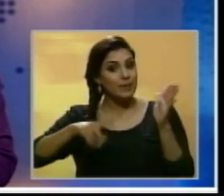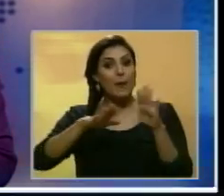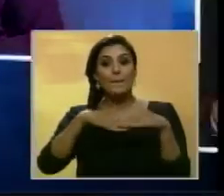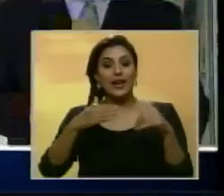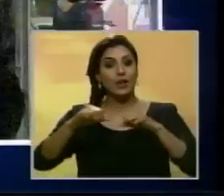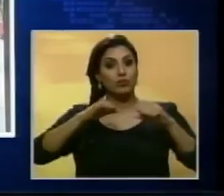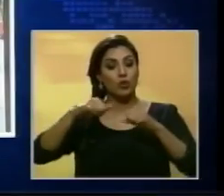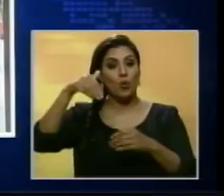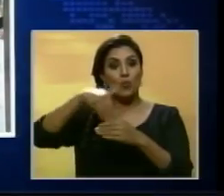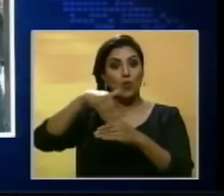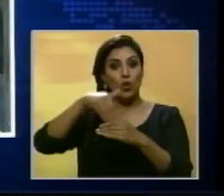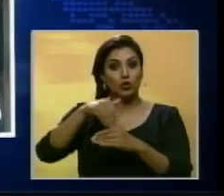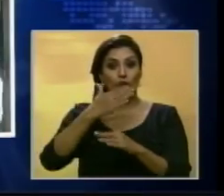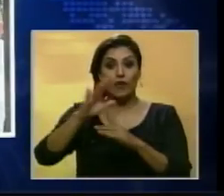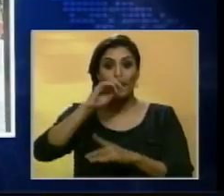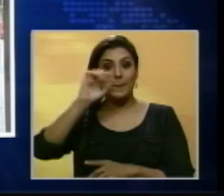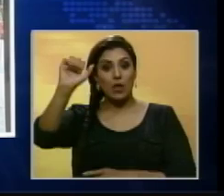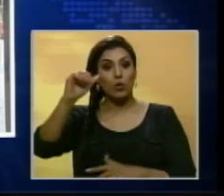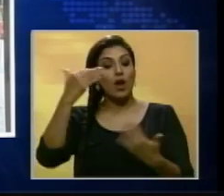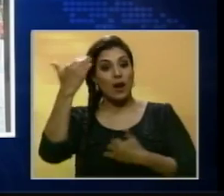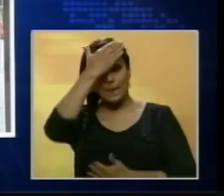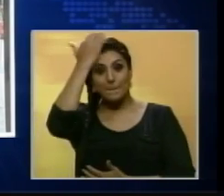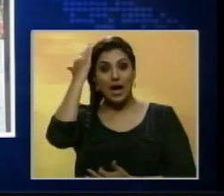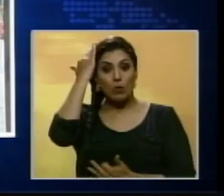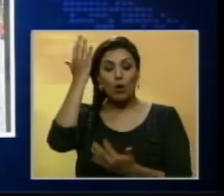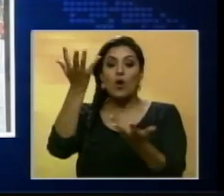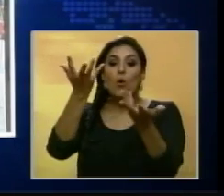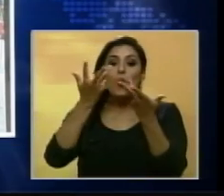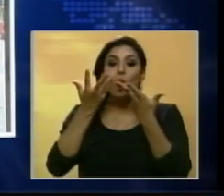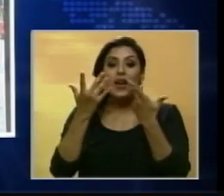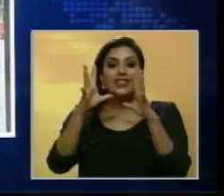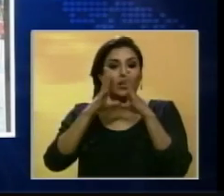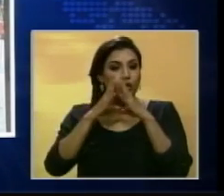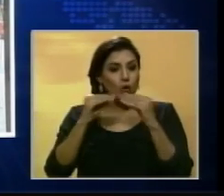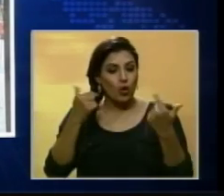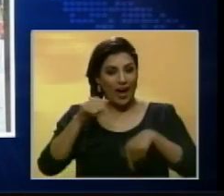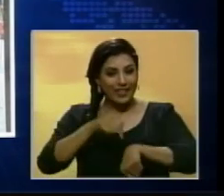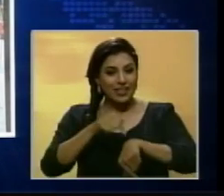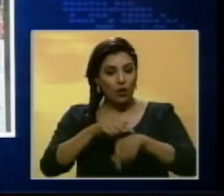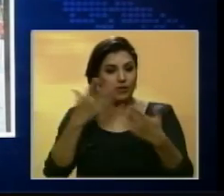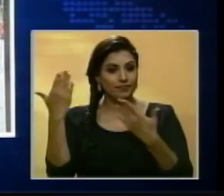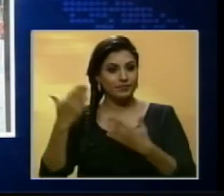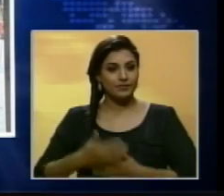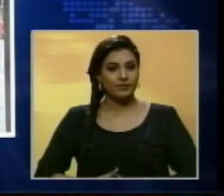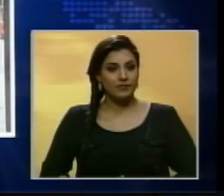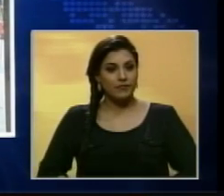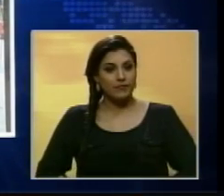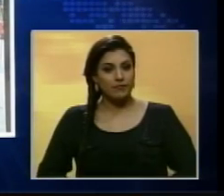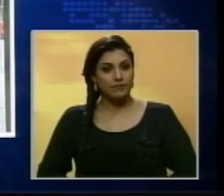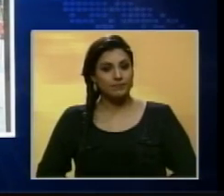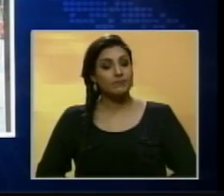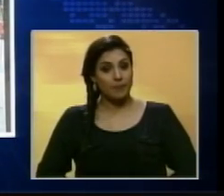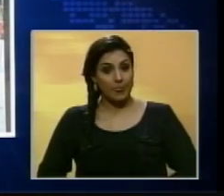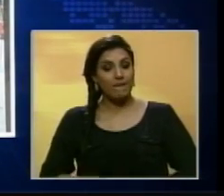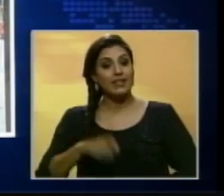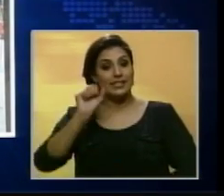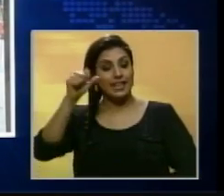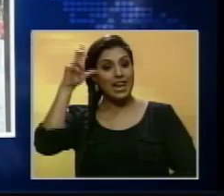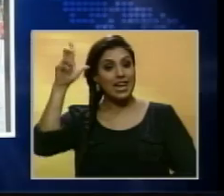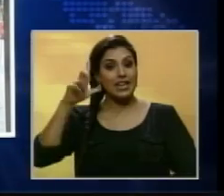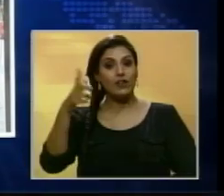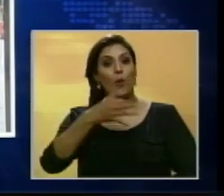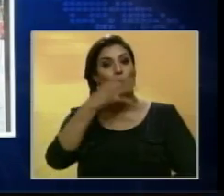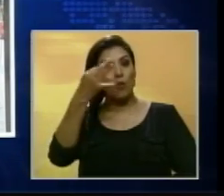para activar el referendo revocatorio. Manuel Covela se encuentra en vivo y nos tiene los detalles. Manuel. Así es, Lirio, muy